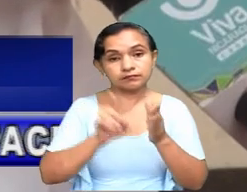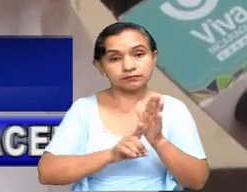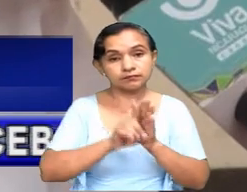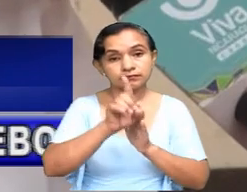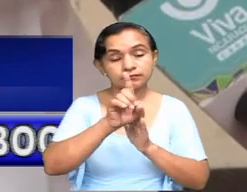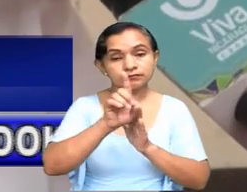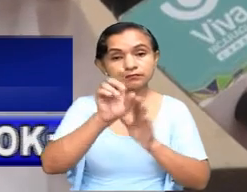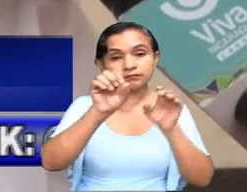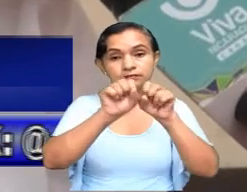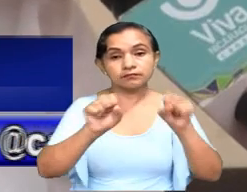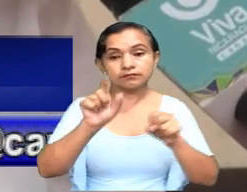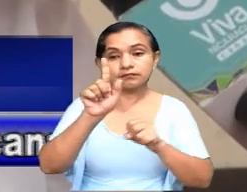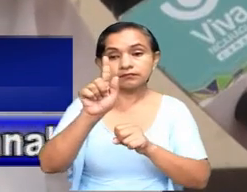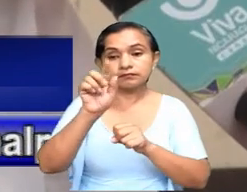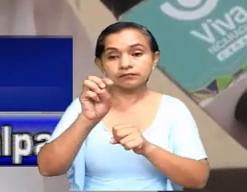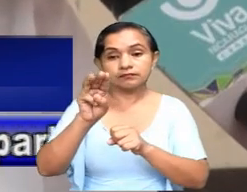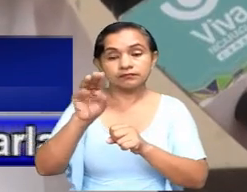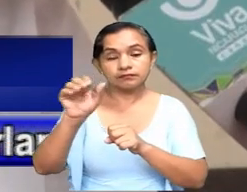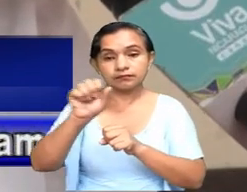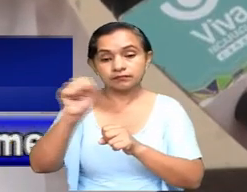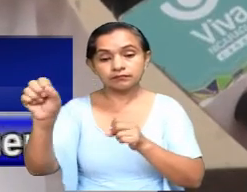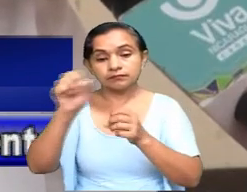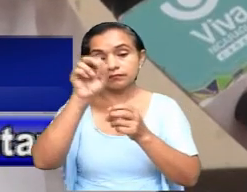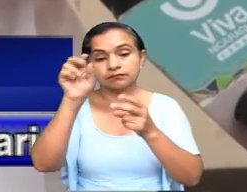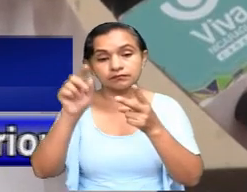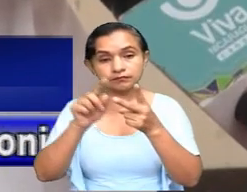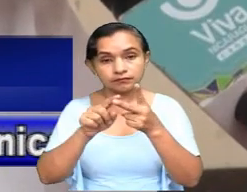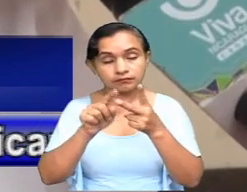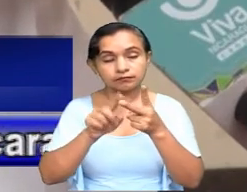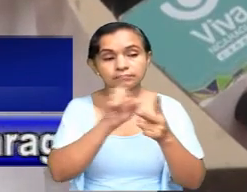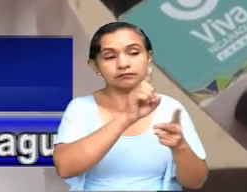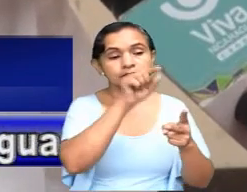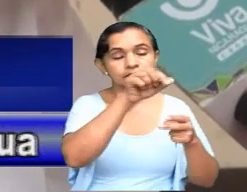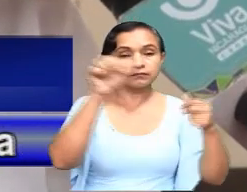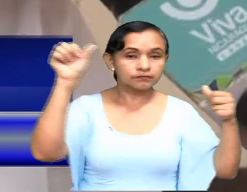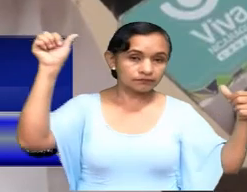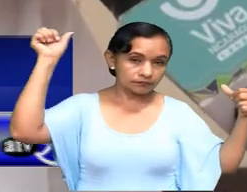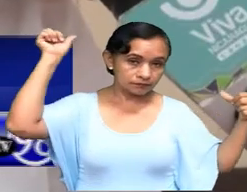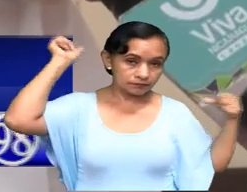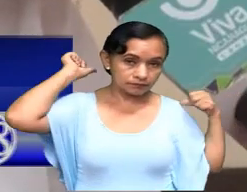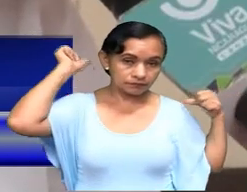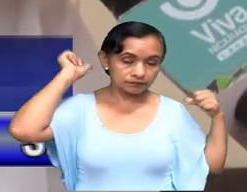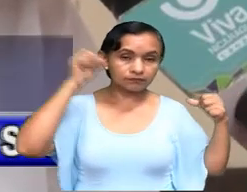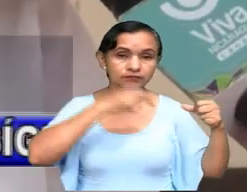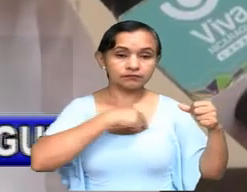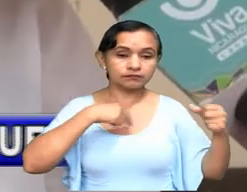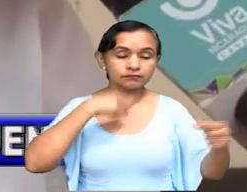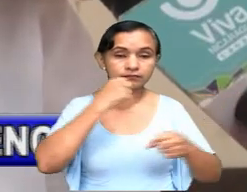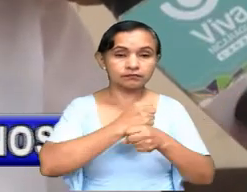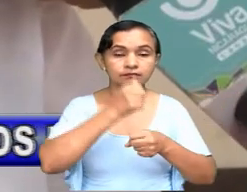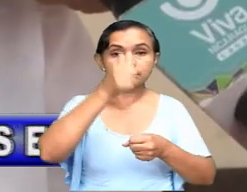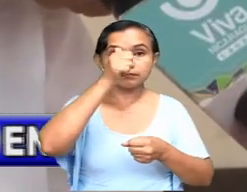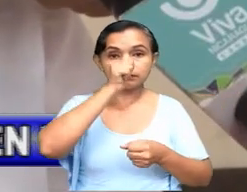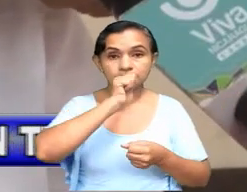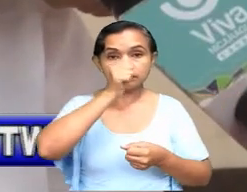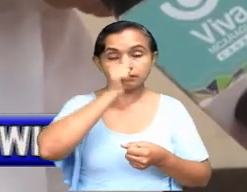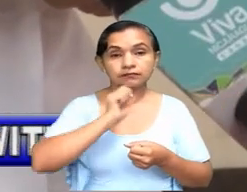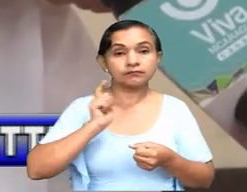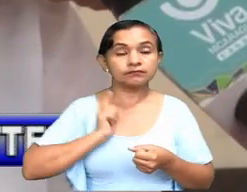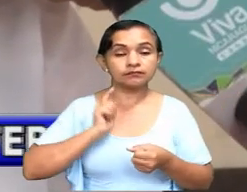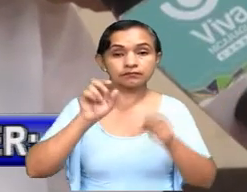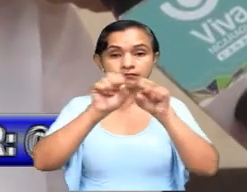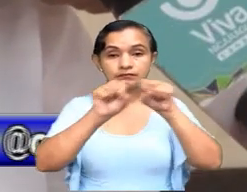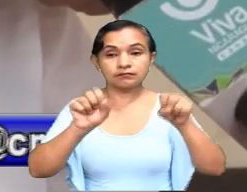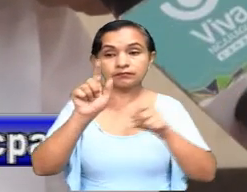de Santo Tomás y 2 que se desarrollan en la ciudad de Acoyapa. En el sistema de agua potable en Santo